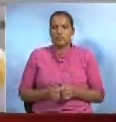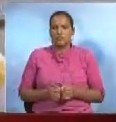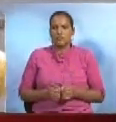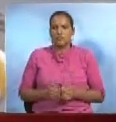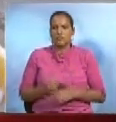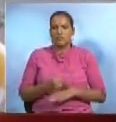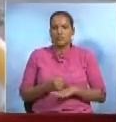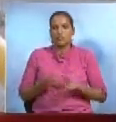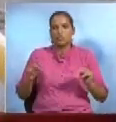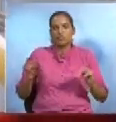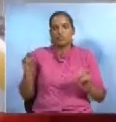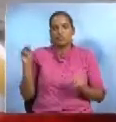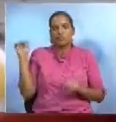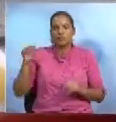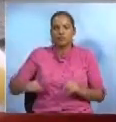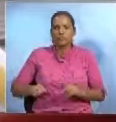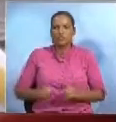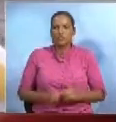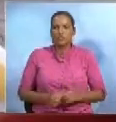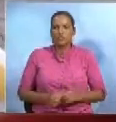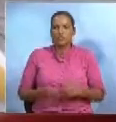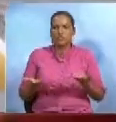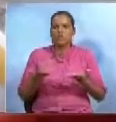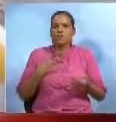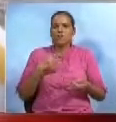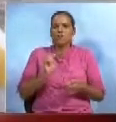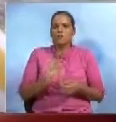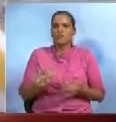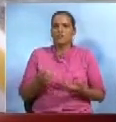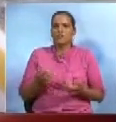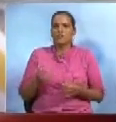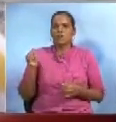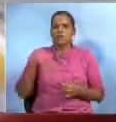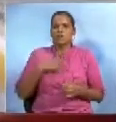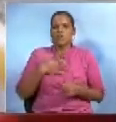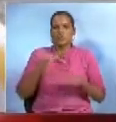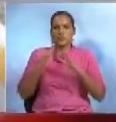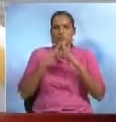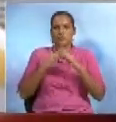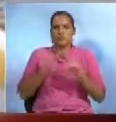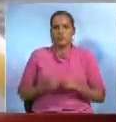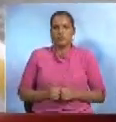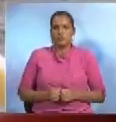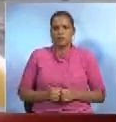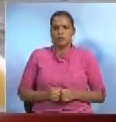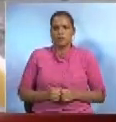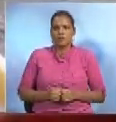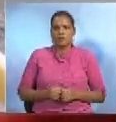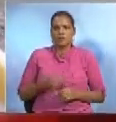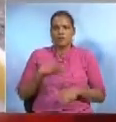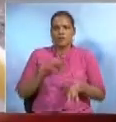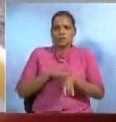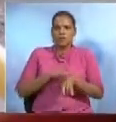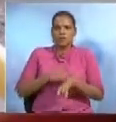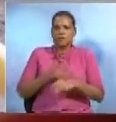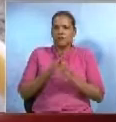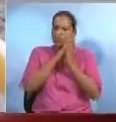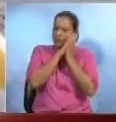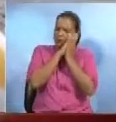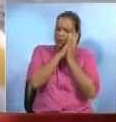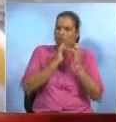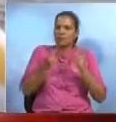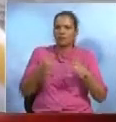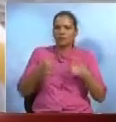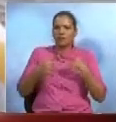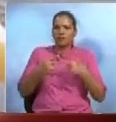Con lo que pasa con la naturaleza no se puede. ¿Dónde estaba usted al momento del sismo? Aquí en mi casa. Estaba en el baño. Salí del baño, me acosté a dormir en un